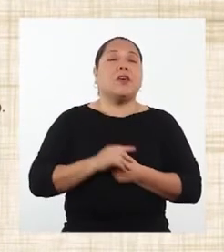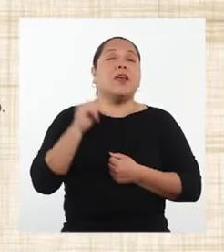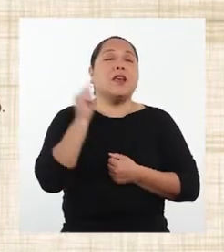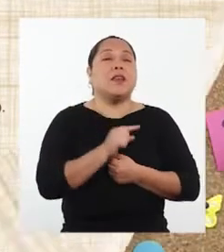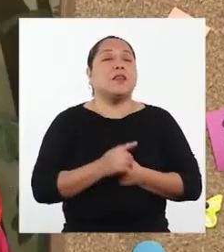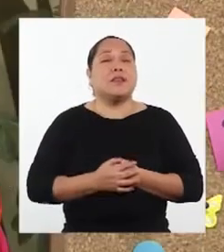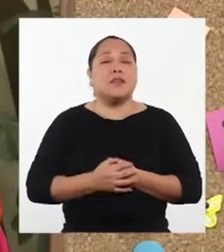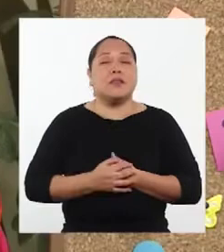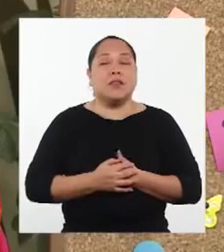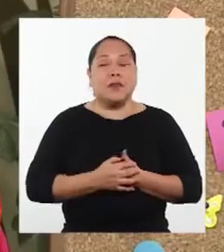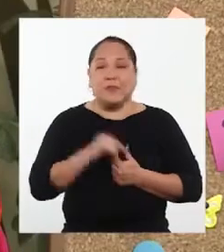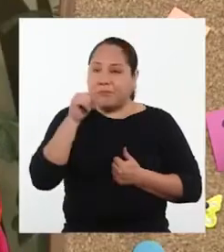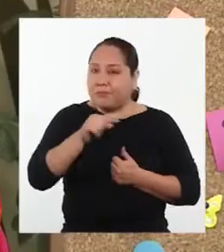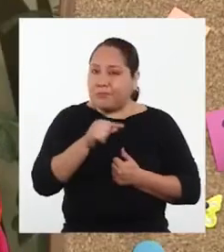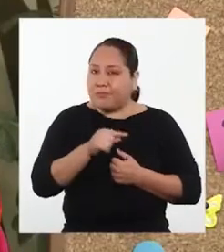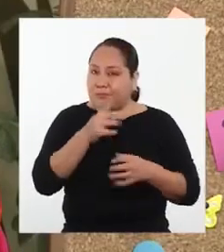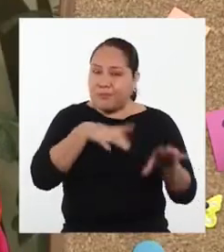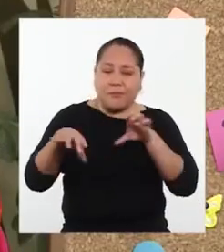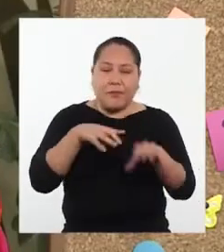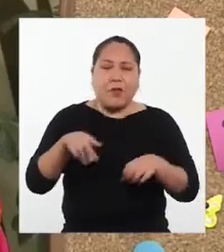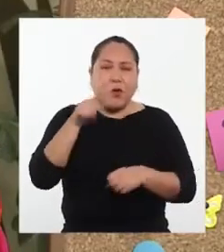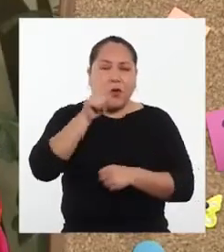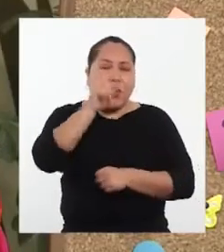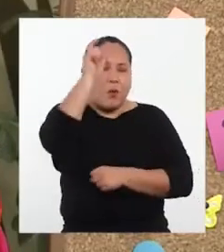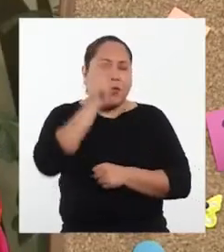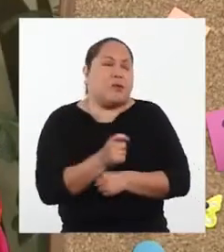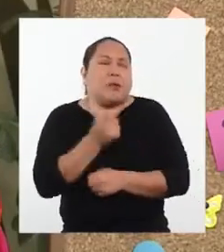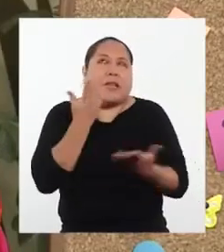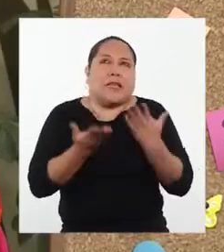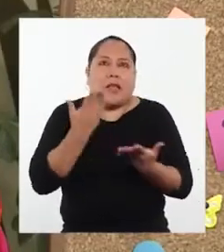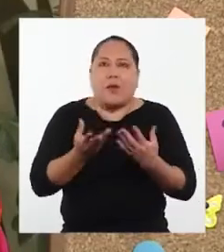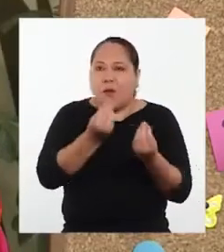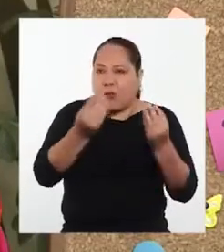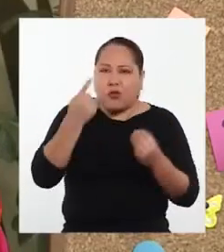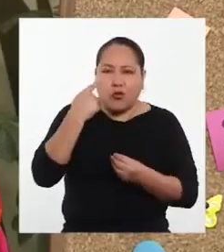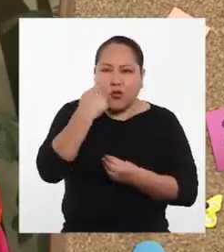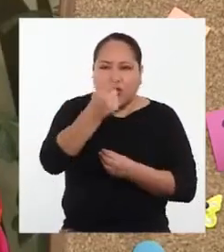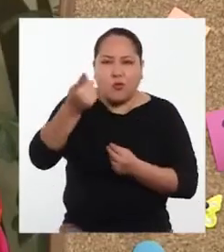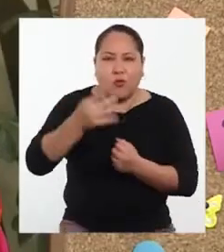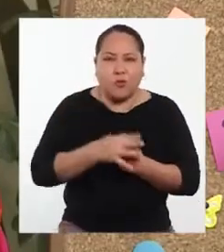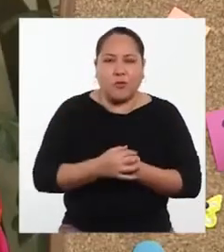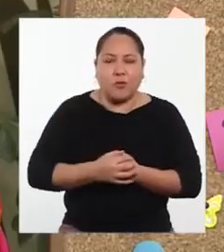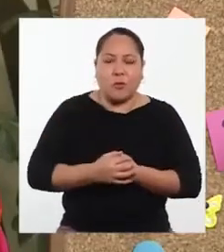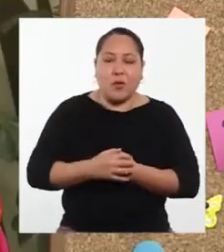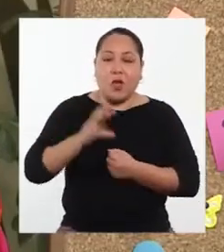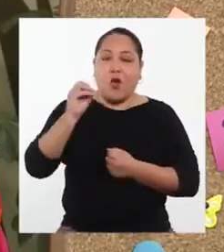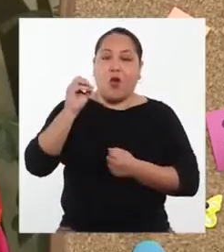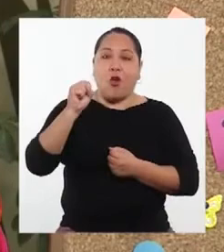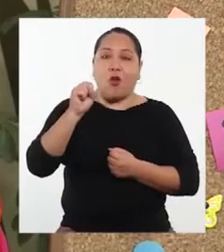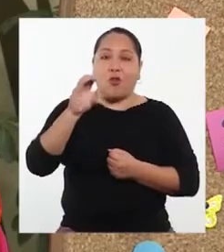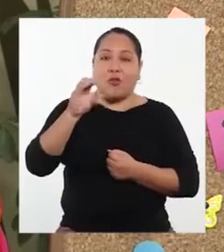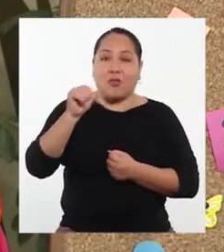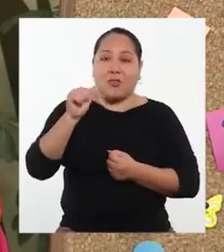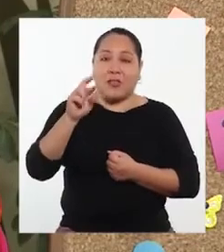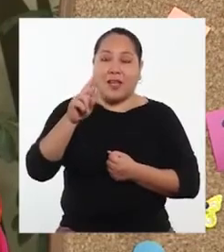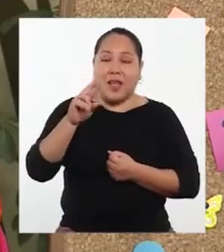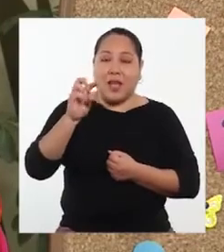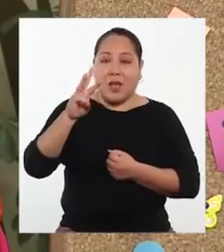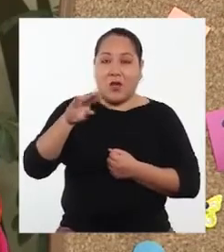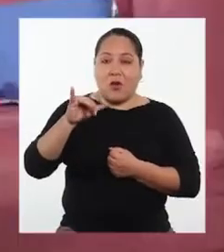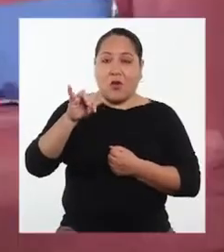tuyos. Este fue hecho por alguien que seguramente muchos conocen.